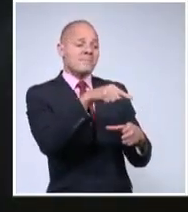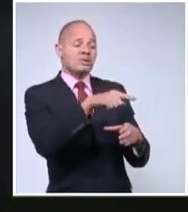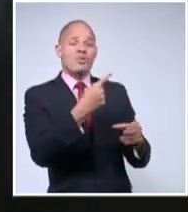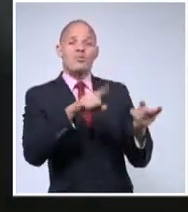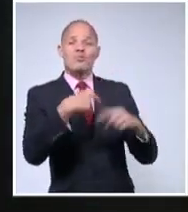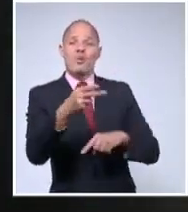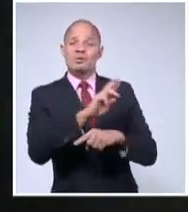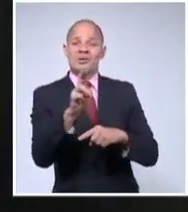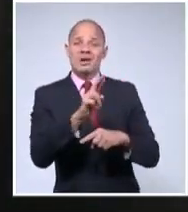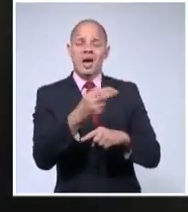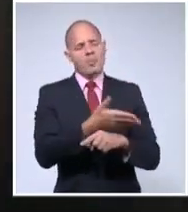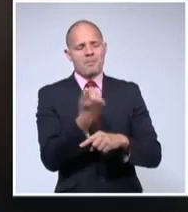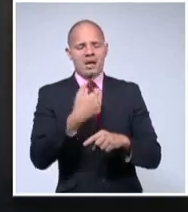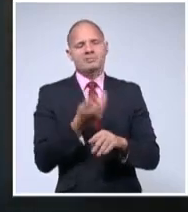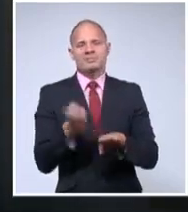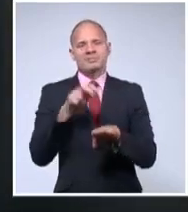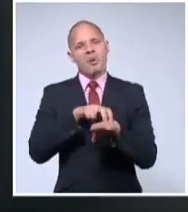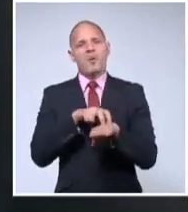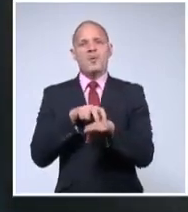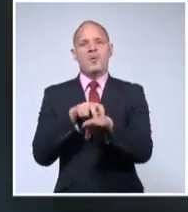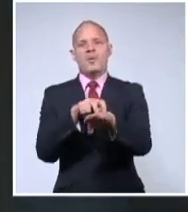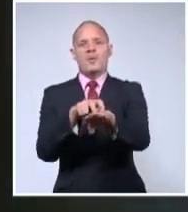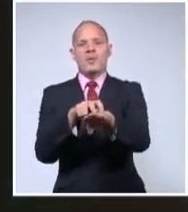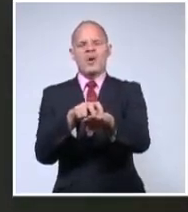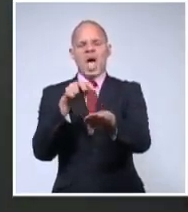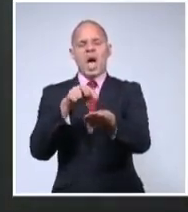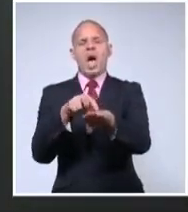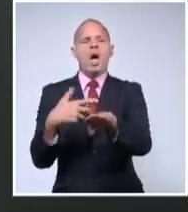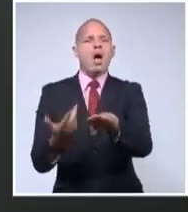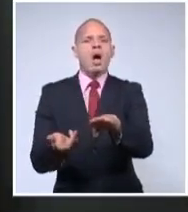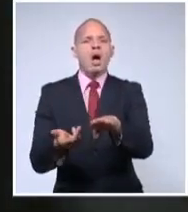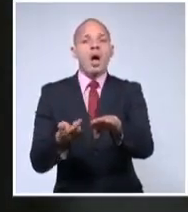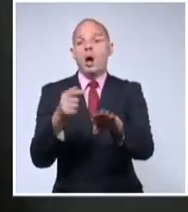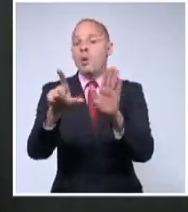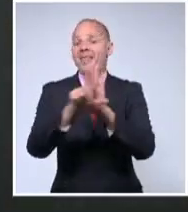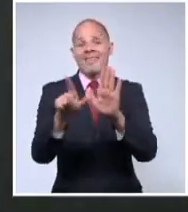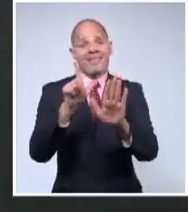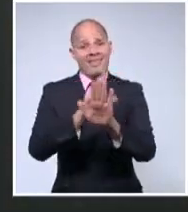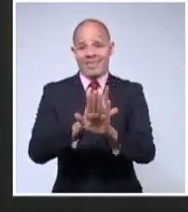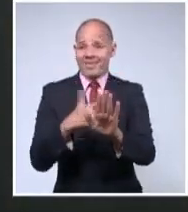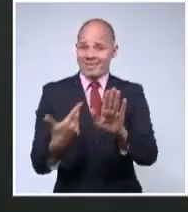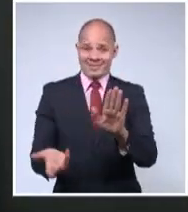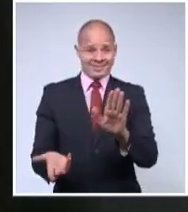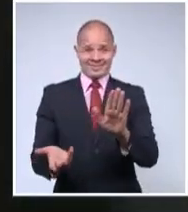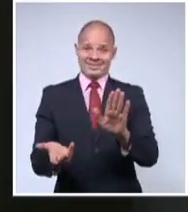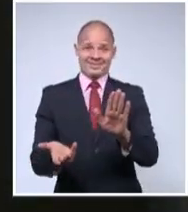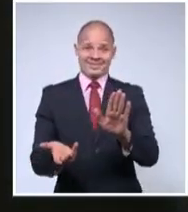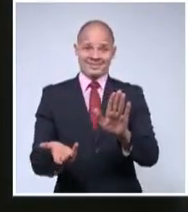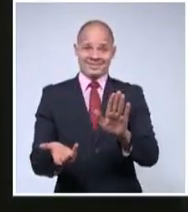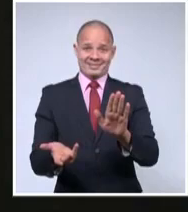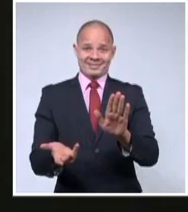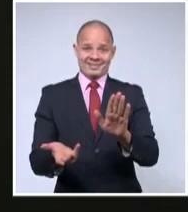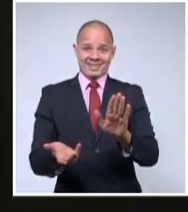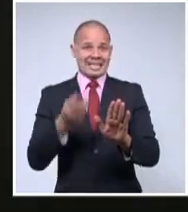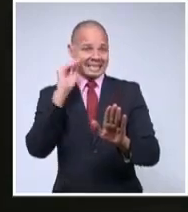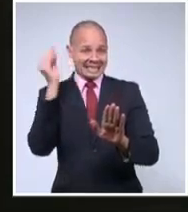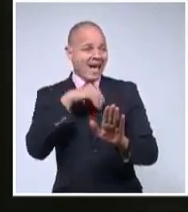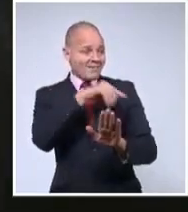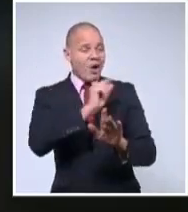de esta farsa en San Isidro, constituye una violación, una intromisión en los asuntos internos. Pero hay hechos adicionales. Nuestro